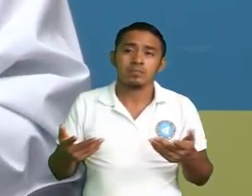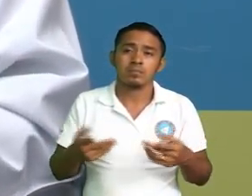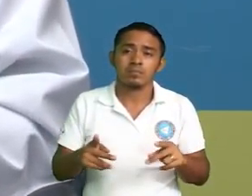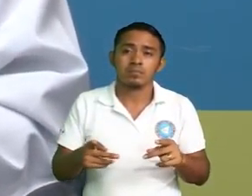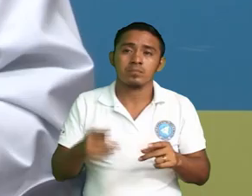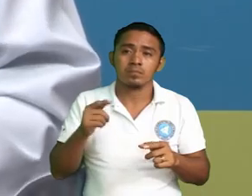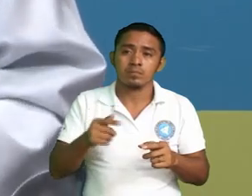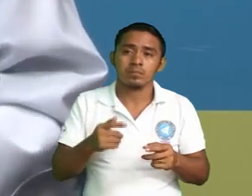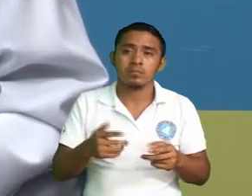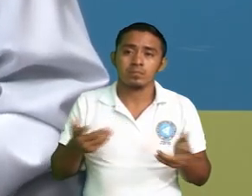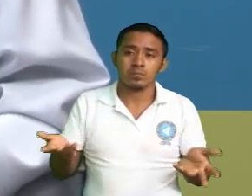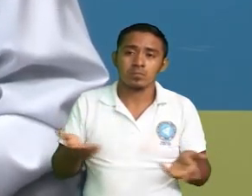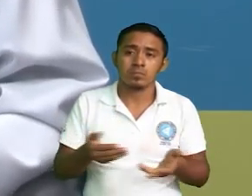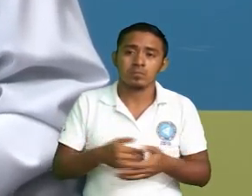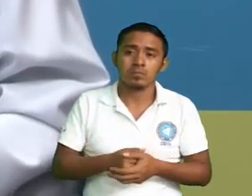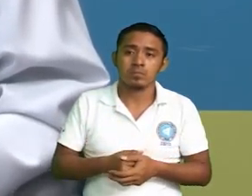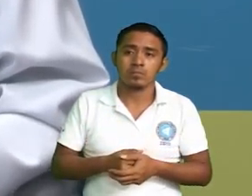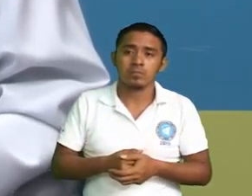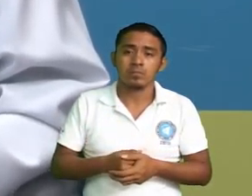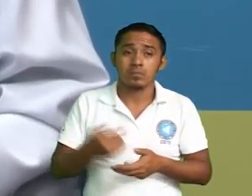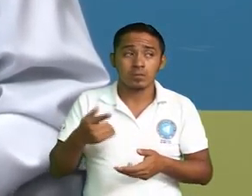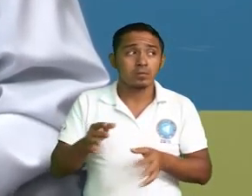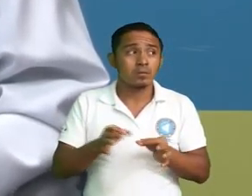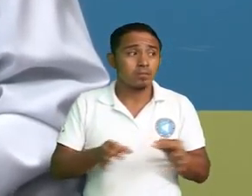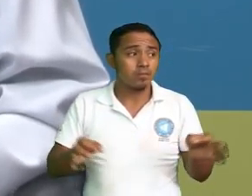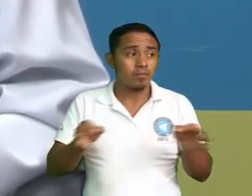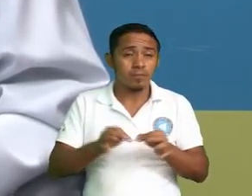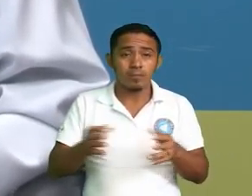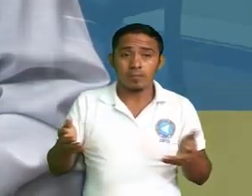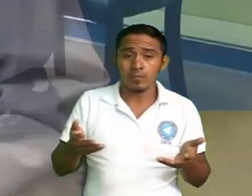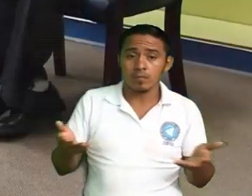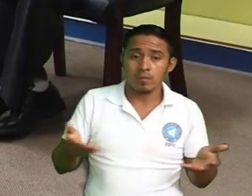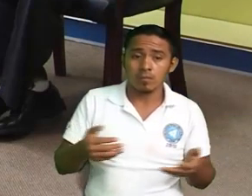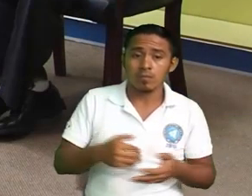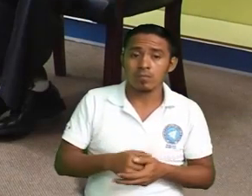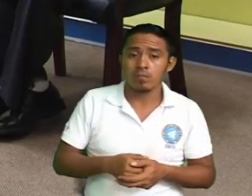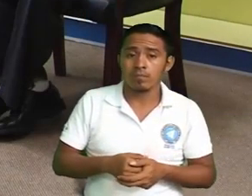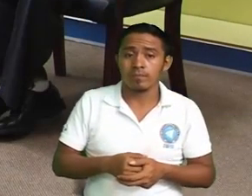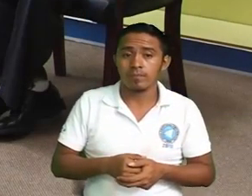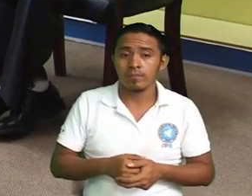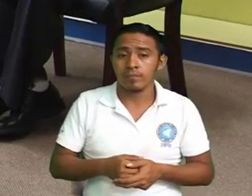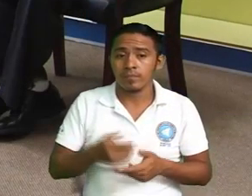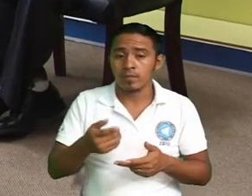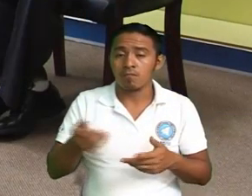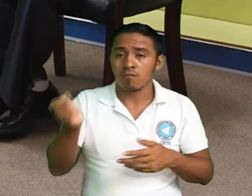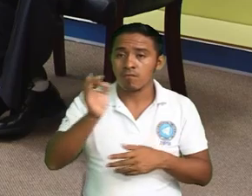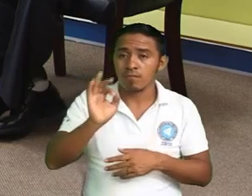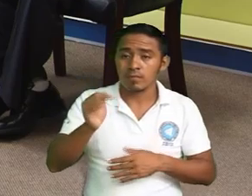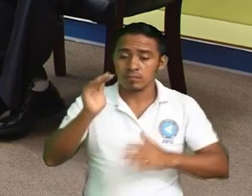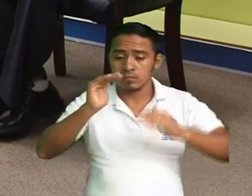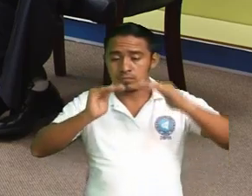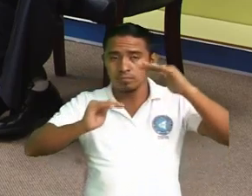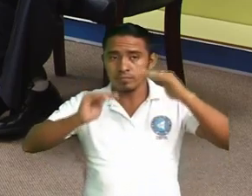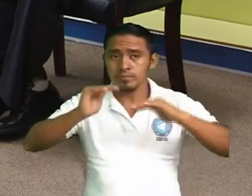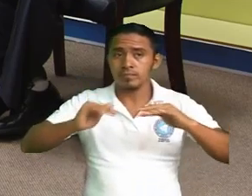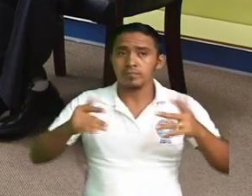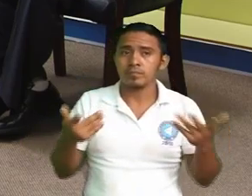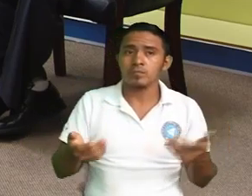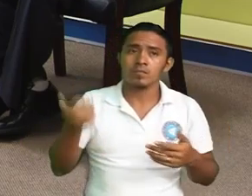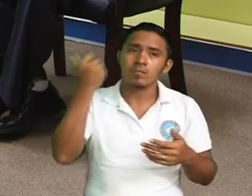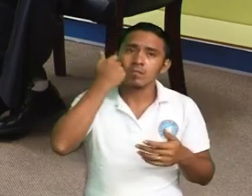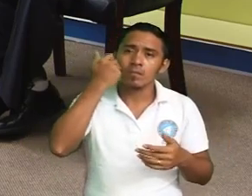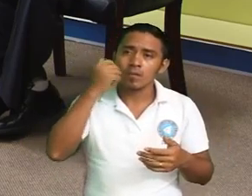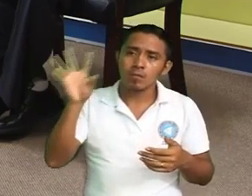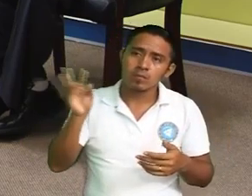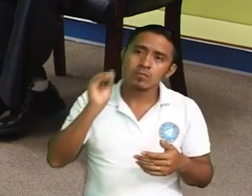básicamente por eso es que el oído juega un papel en el sistema del equilibrio, ¿sí? Ahora, una infección